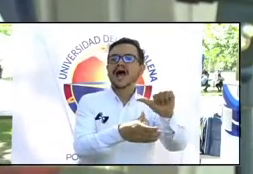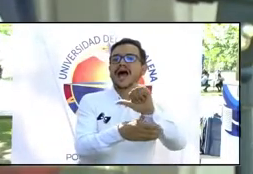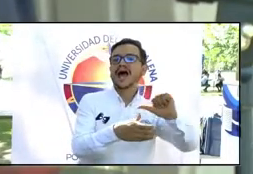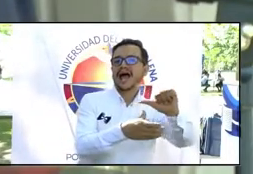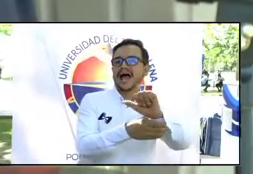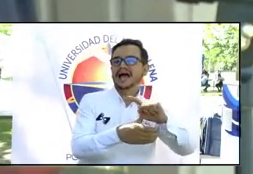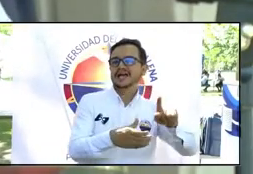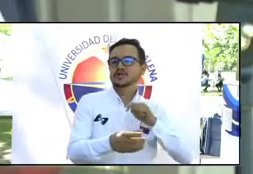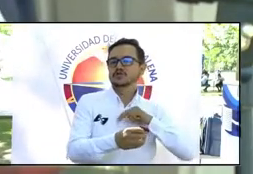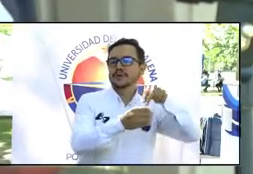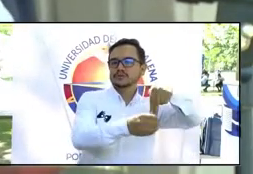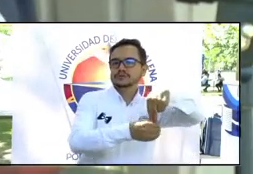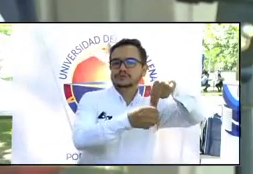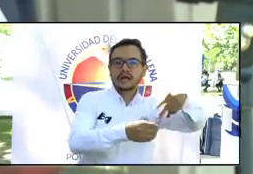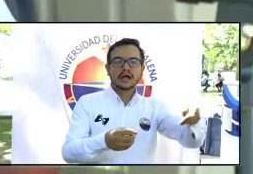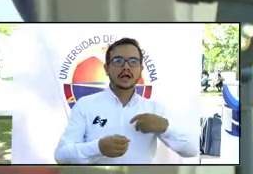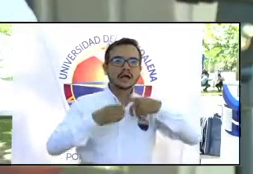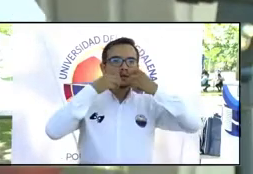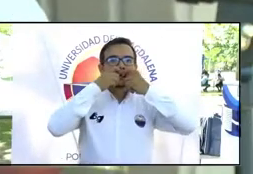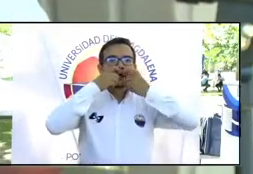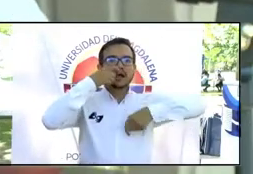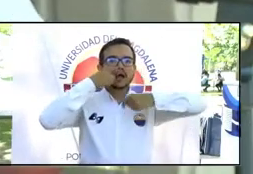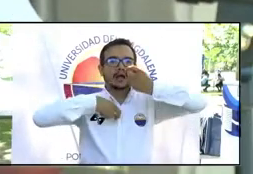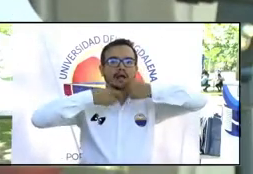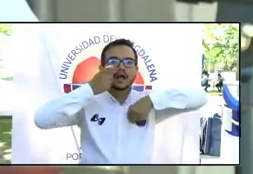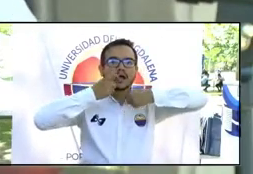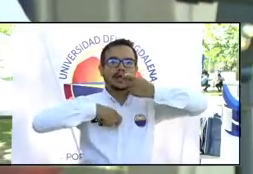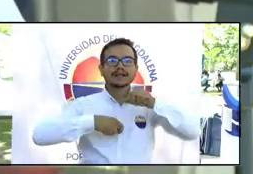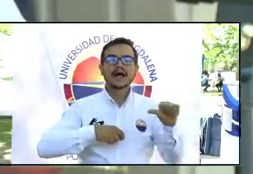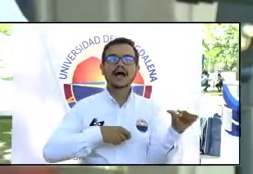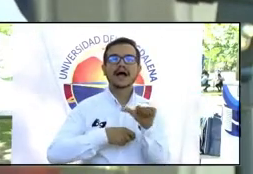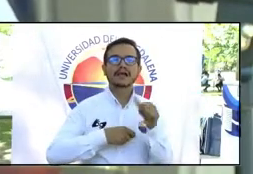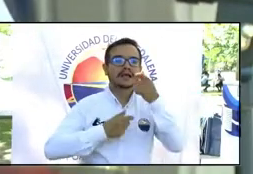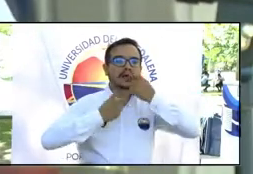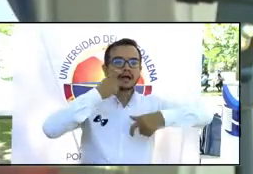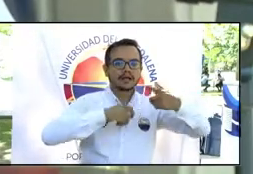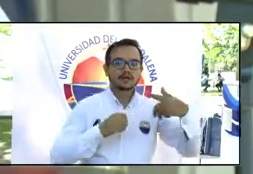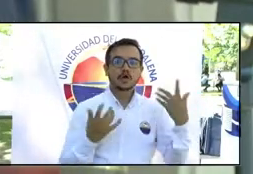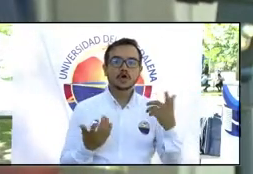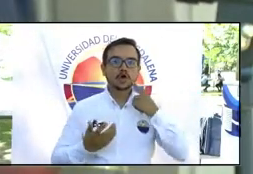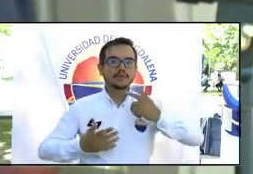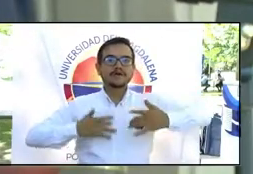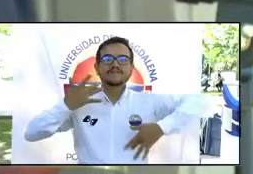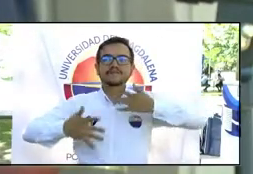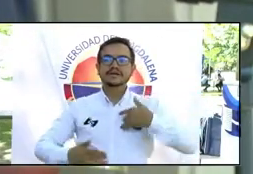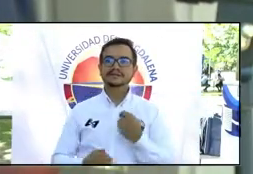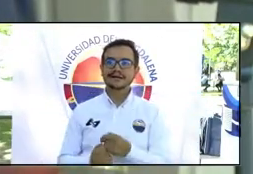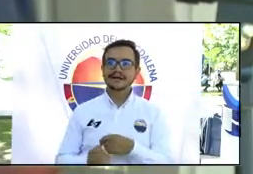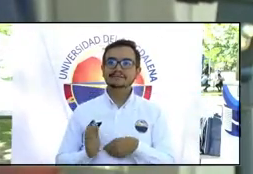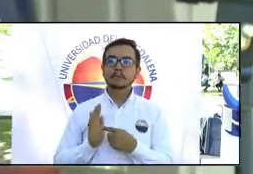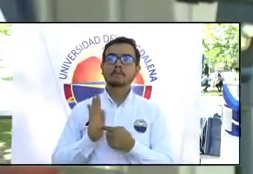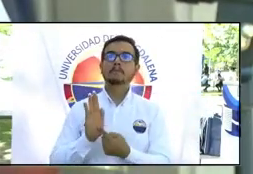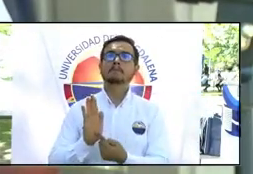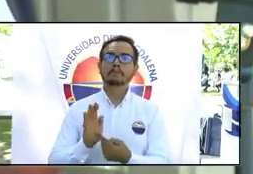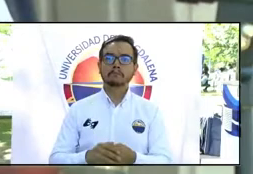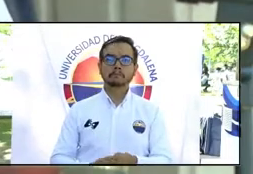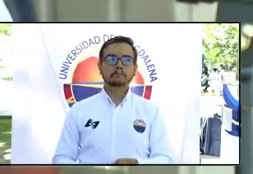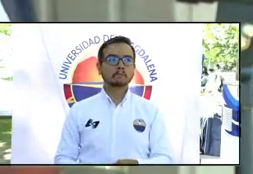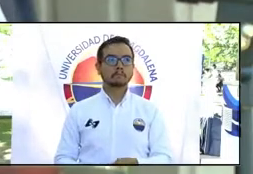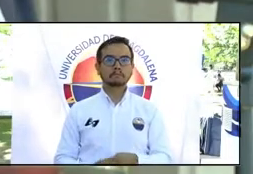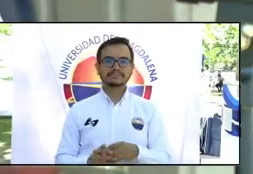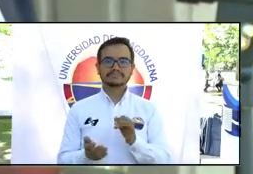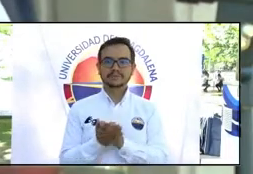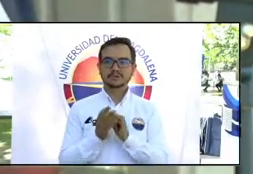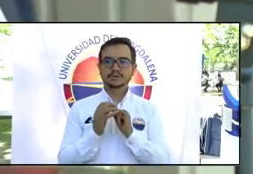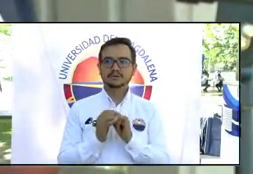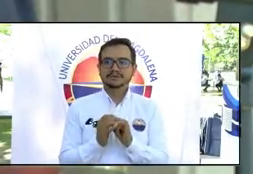perdido sus dientes y que no habían perdido los dientes. Habían perdido la forma de expresar su felicidad, porque a pesar de no tenerlos, seguían mostrando esa